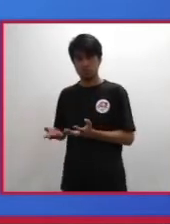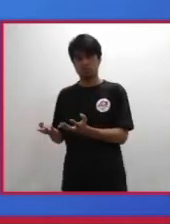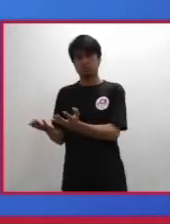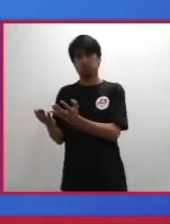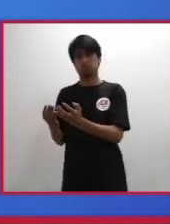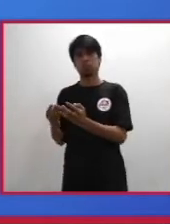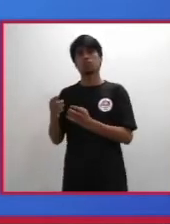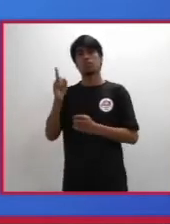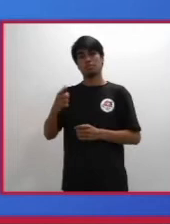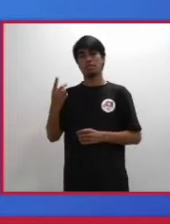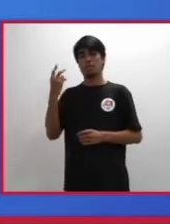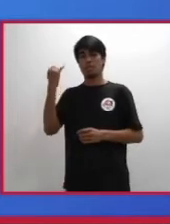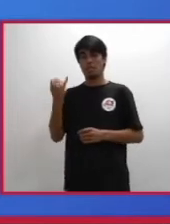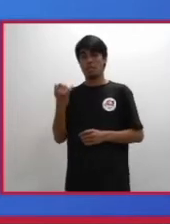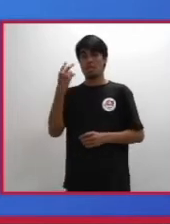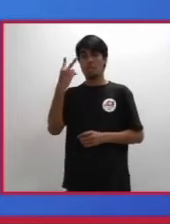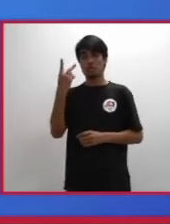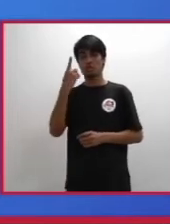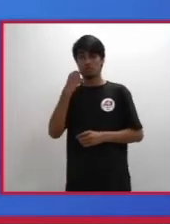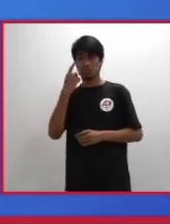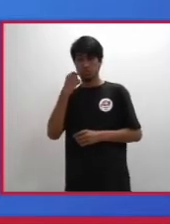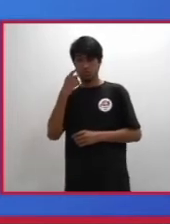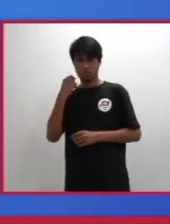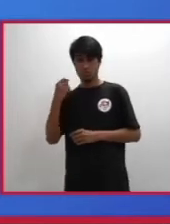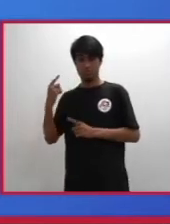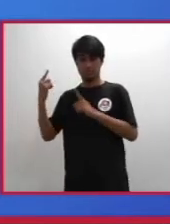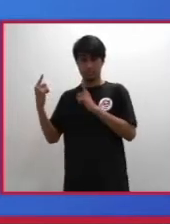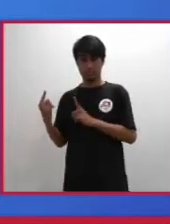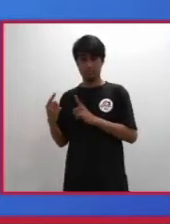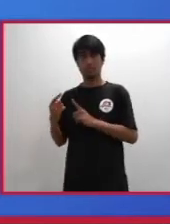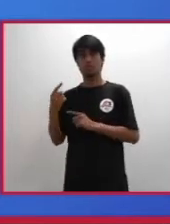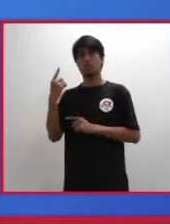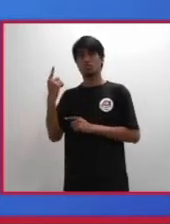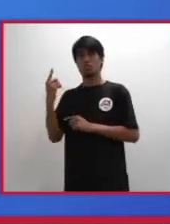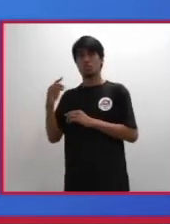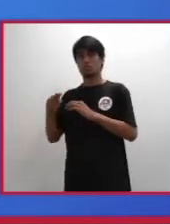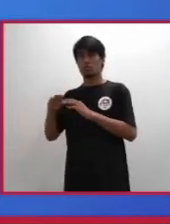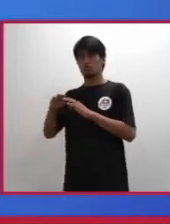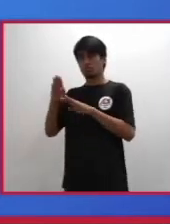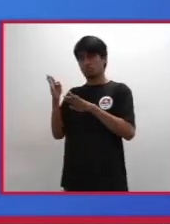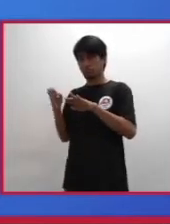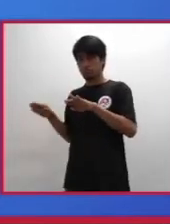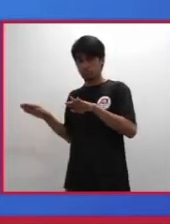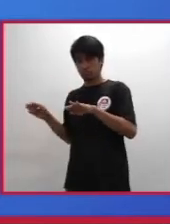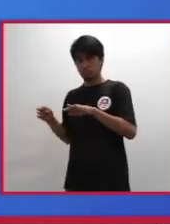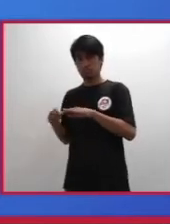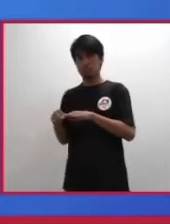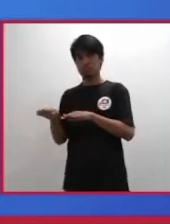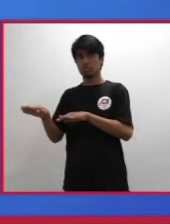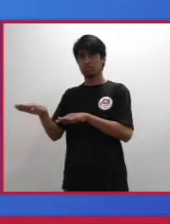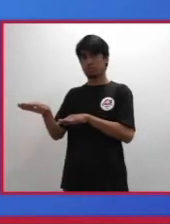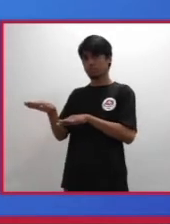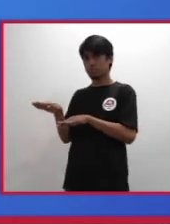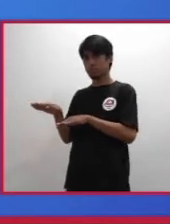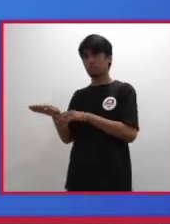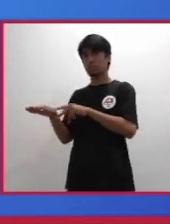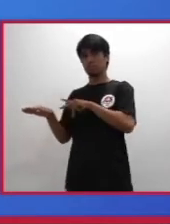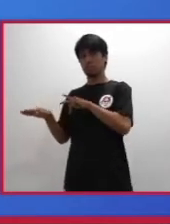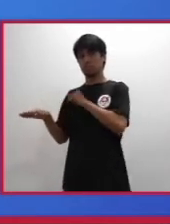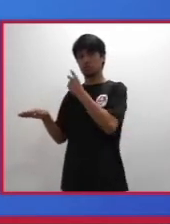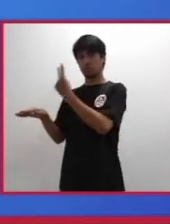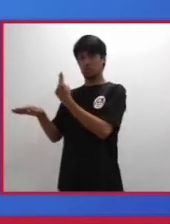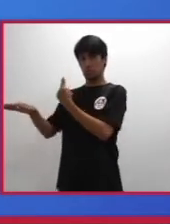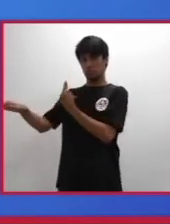así también hay dos obreros. Hay un camión volquete que está retrocediendo y hay dos personas